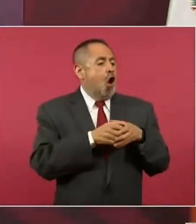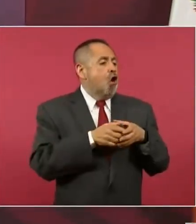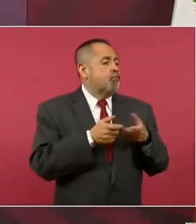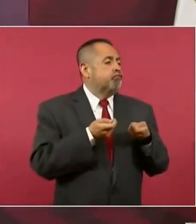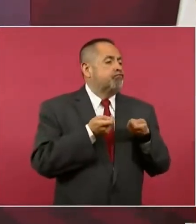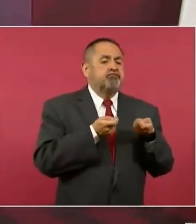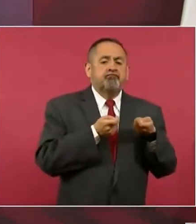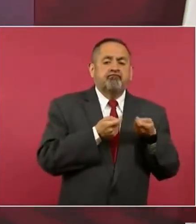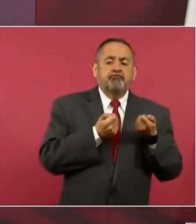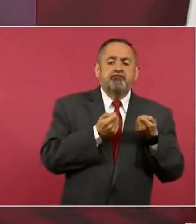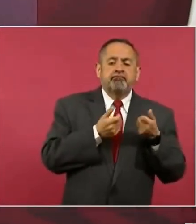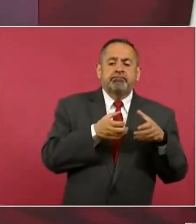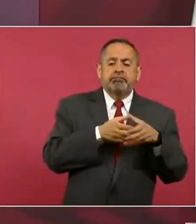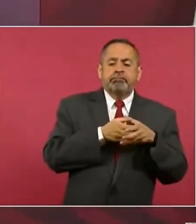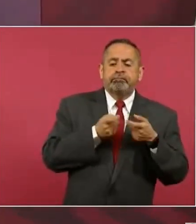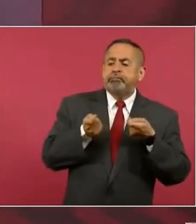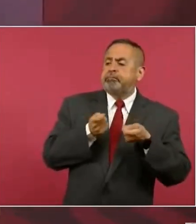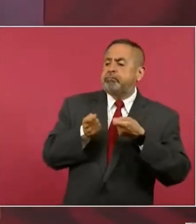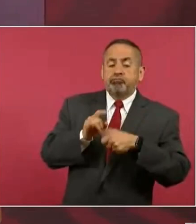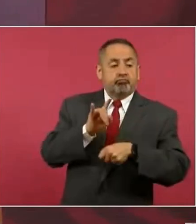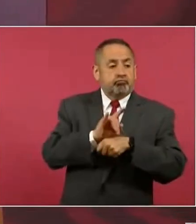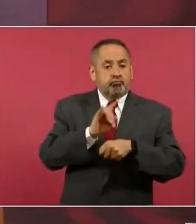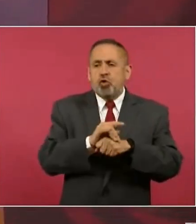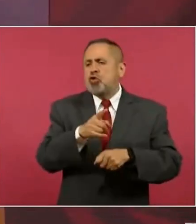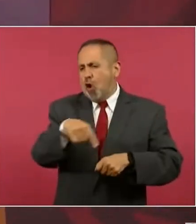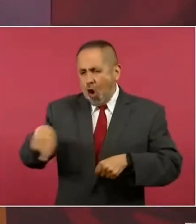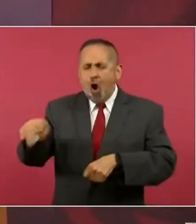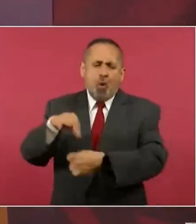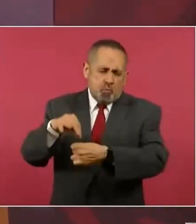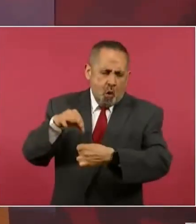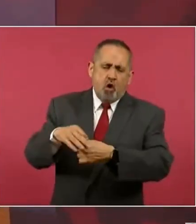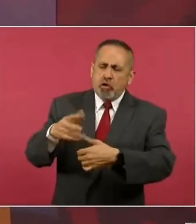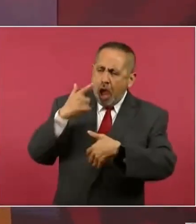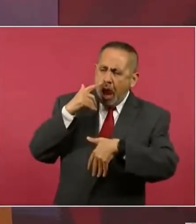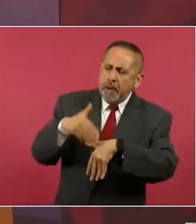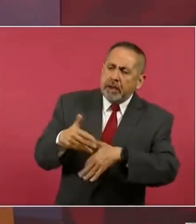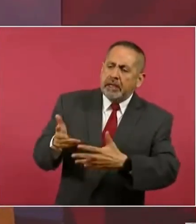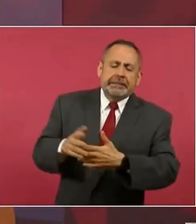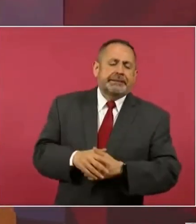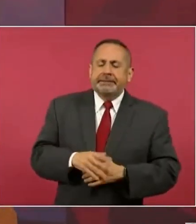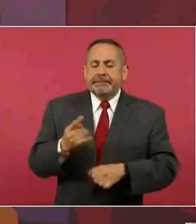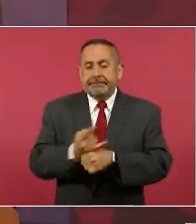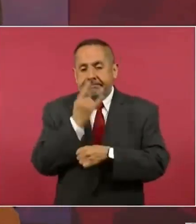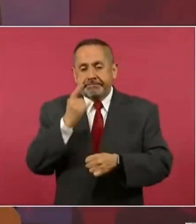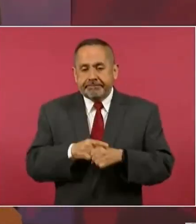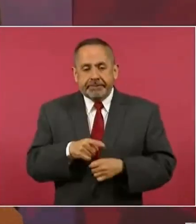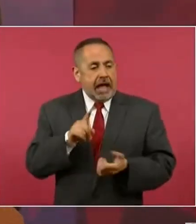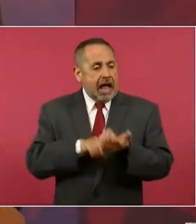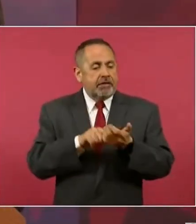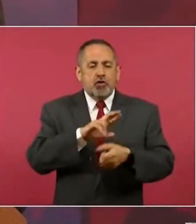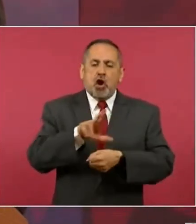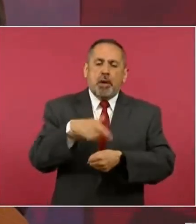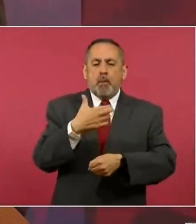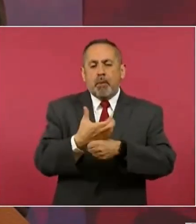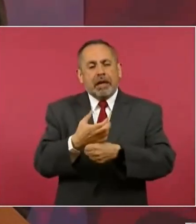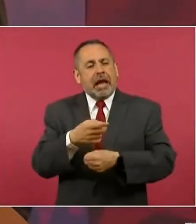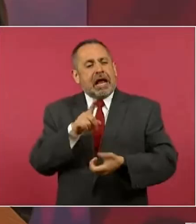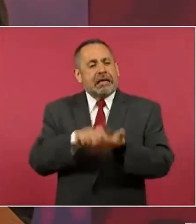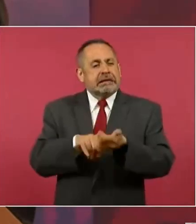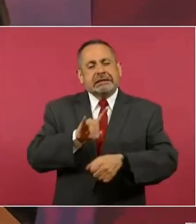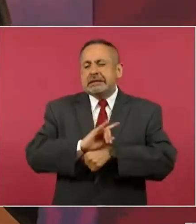dominaba, con fachada de democracia, era una república simulada.